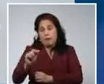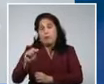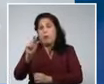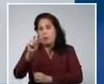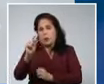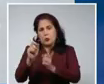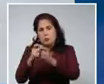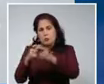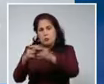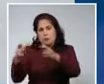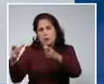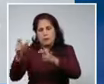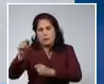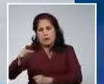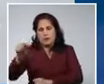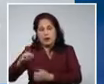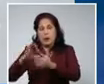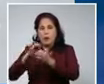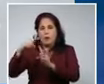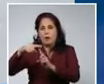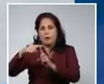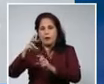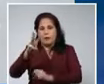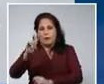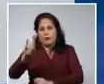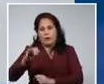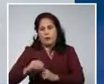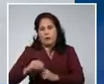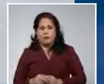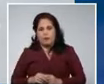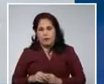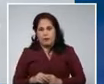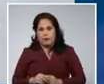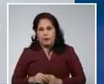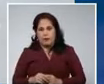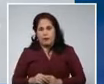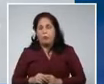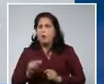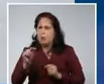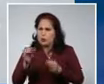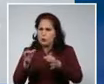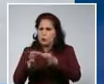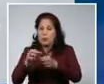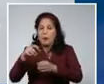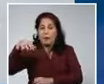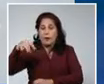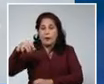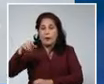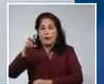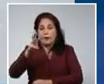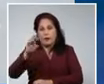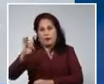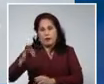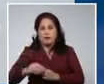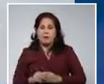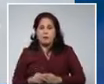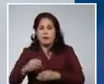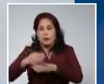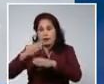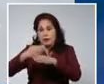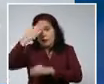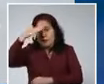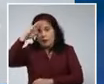confirmados. Guantánamo 39, va disminuyendo, Pinar 37, Santiago de Cuba